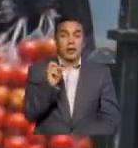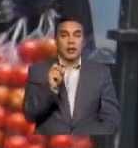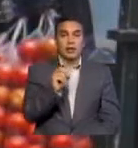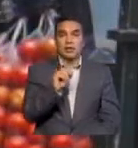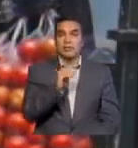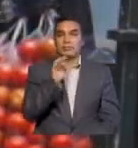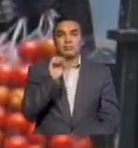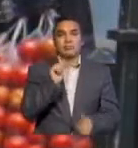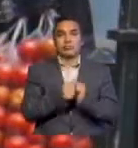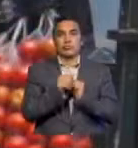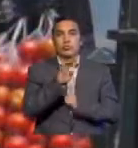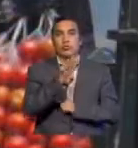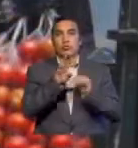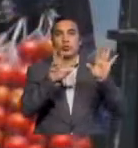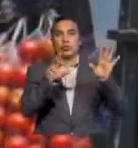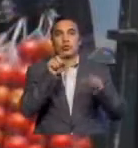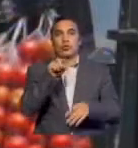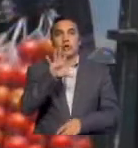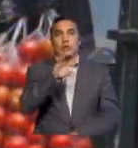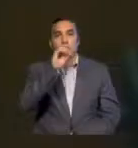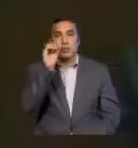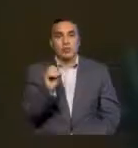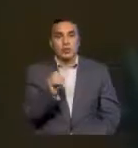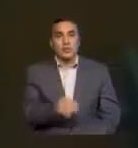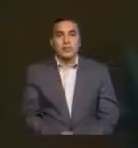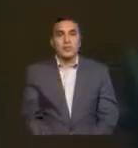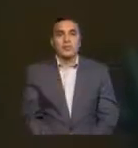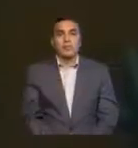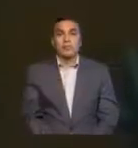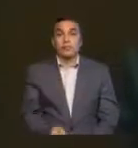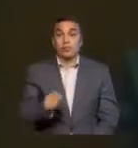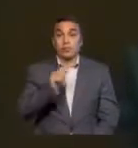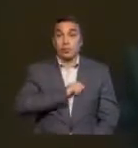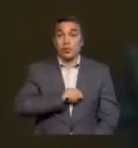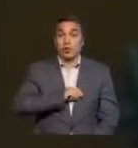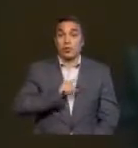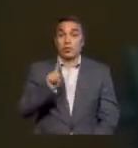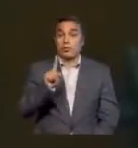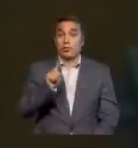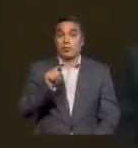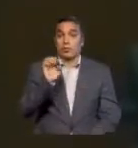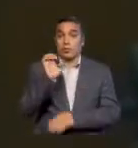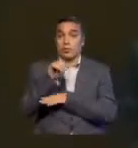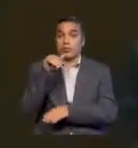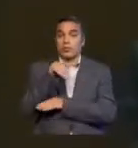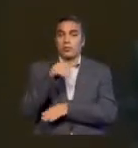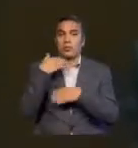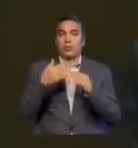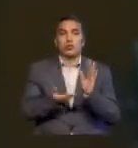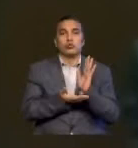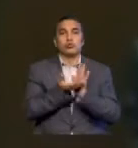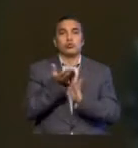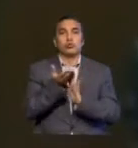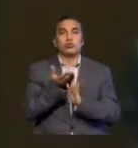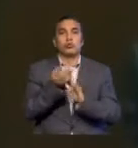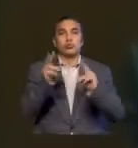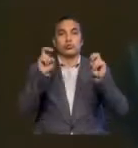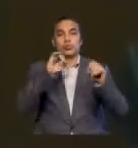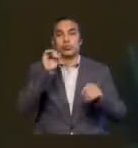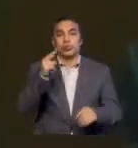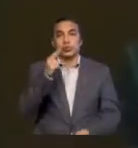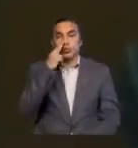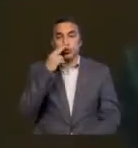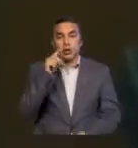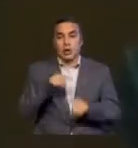pasó a 48.5 por ciento el salario promedio del ecuatoriano ha subido en relación a junio